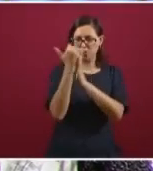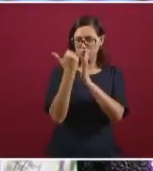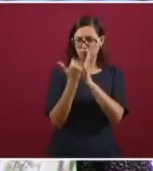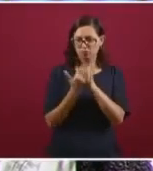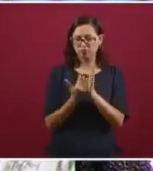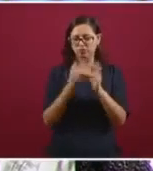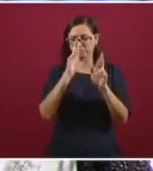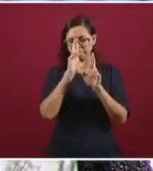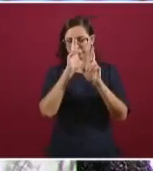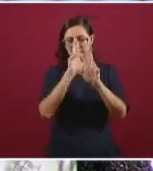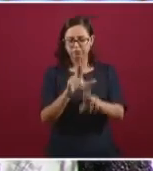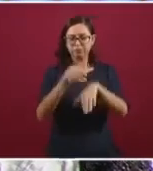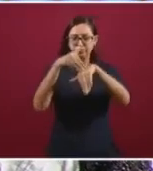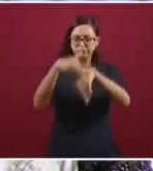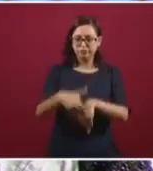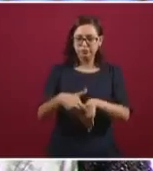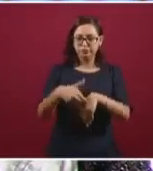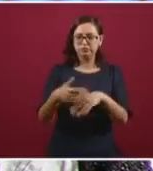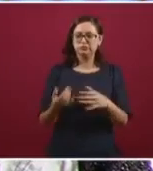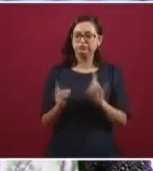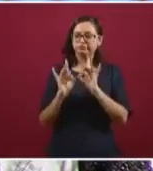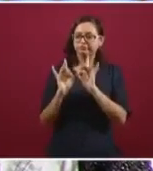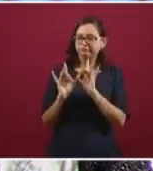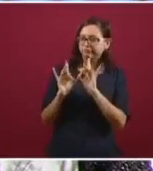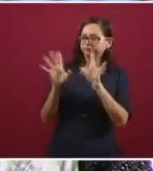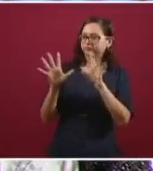actúen de acuerdo a lo que la circunstancia